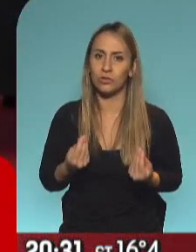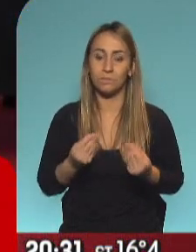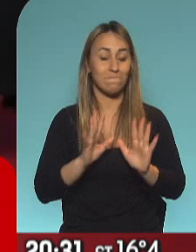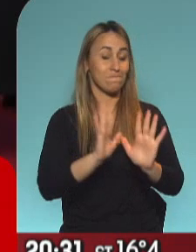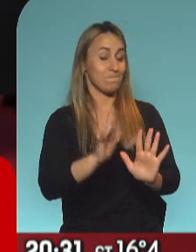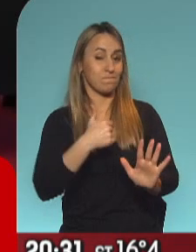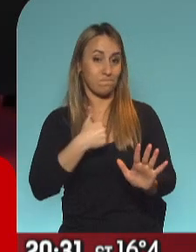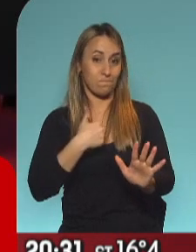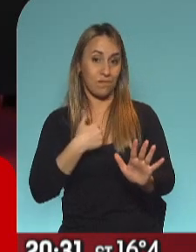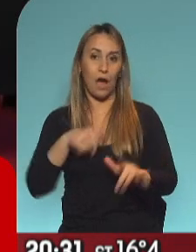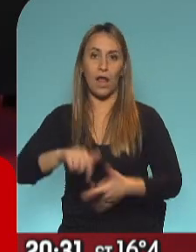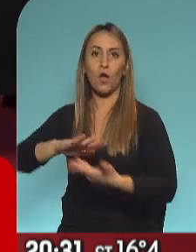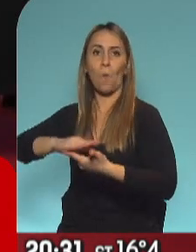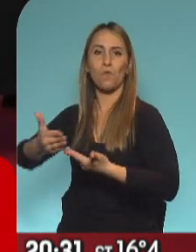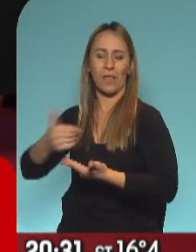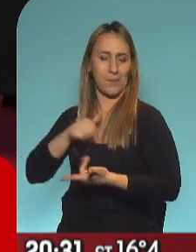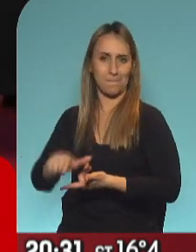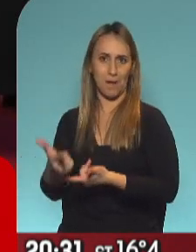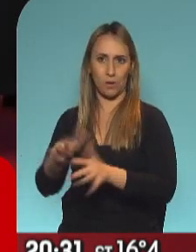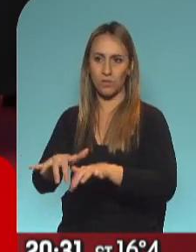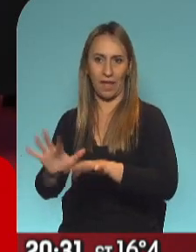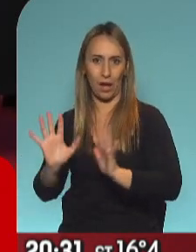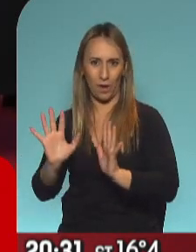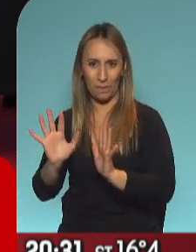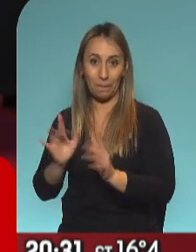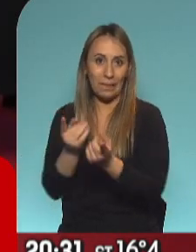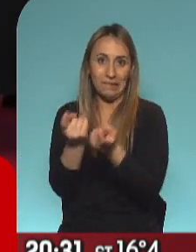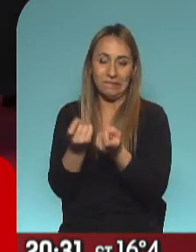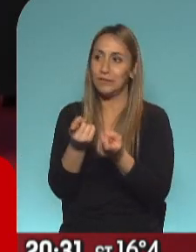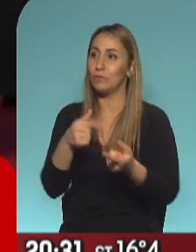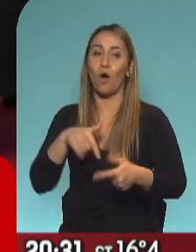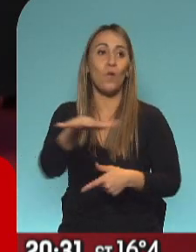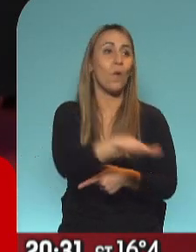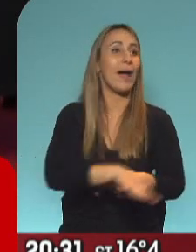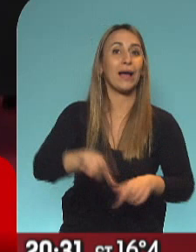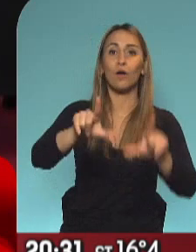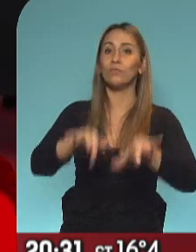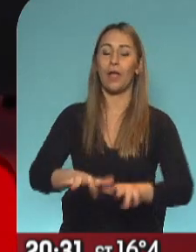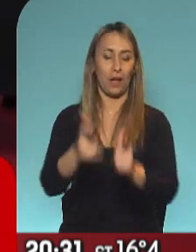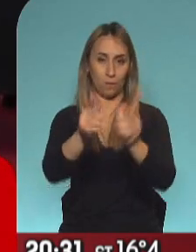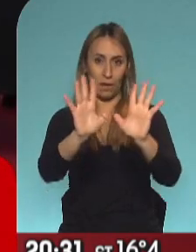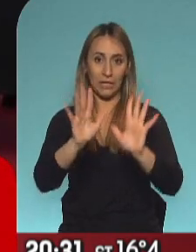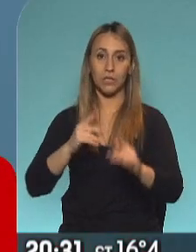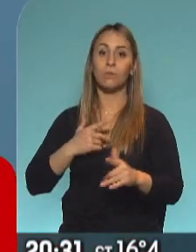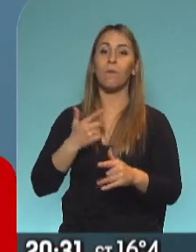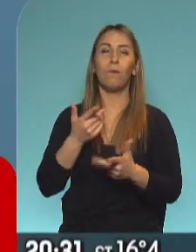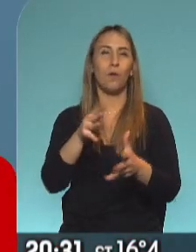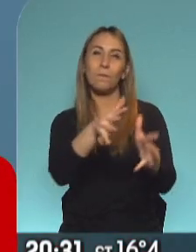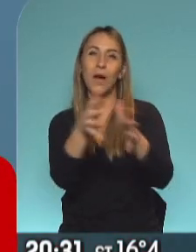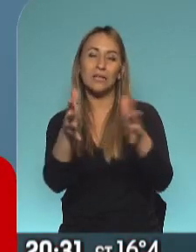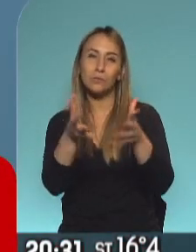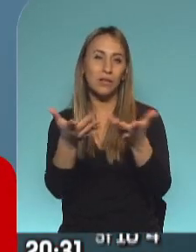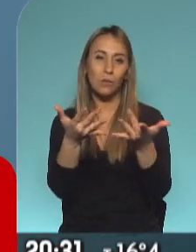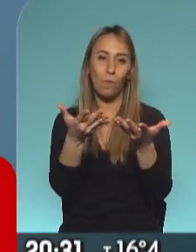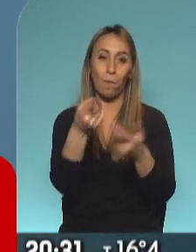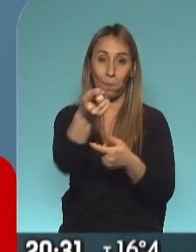sin la computadora a mano y no estoy en un lugar donde tengo una computadora a mano. Entrando a la sala de situación, ahí